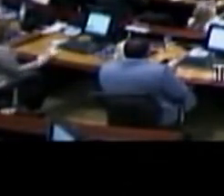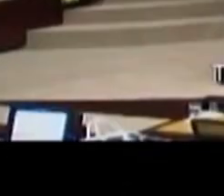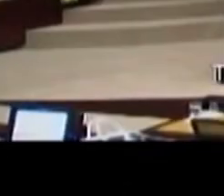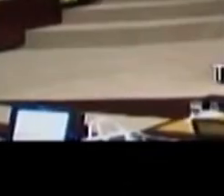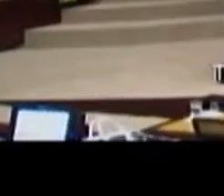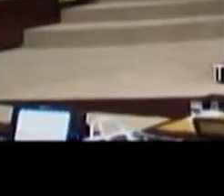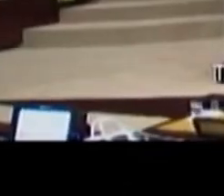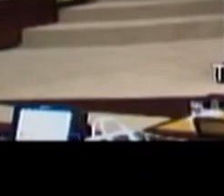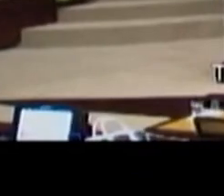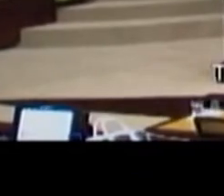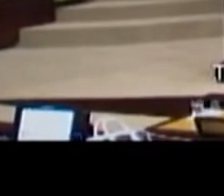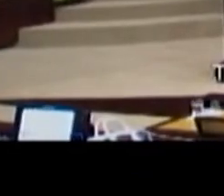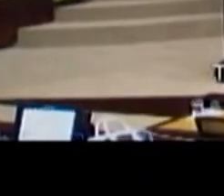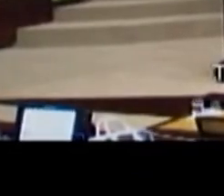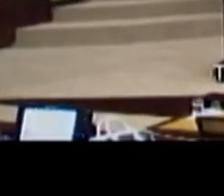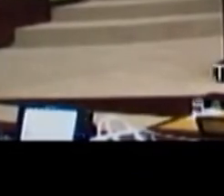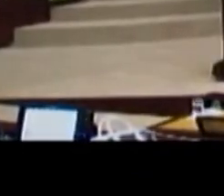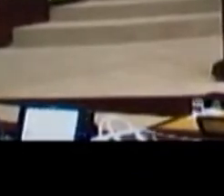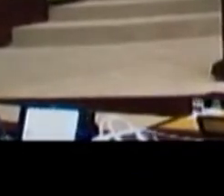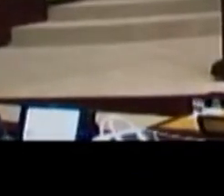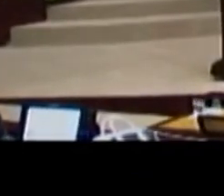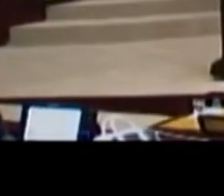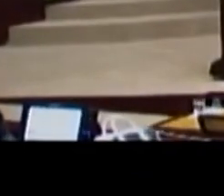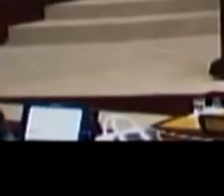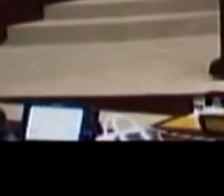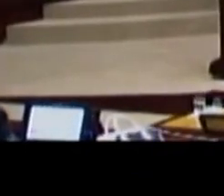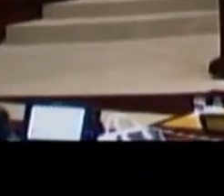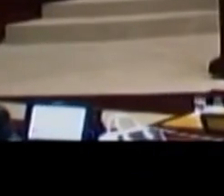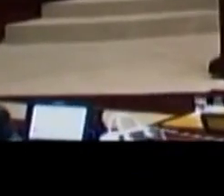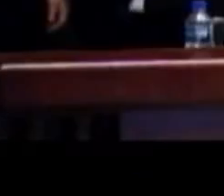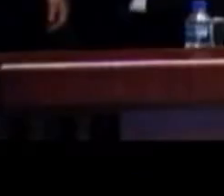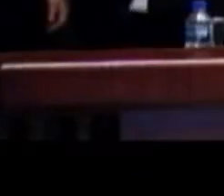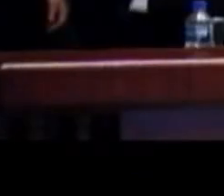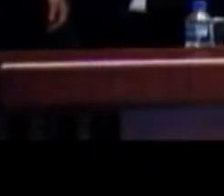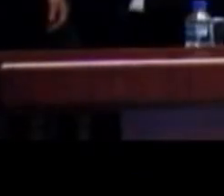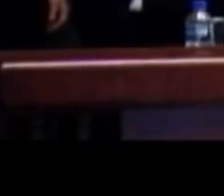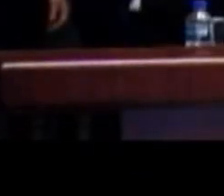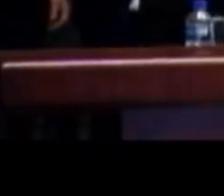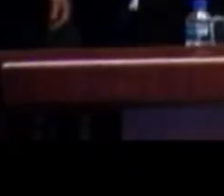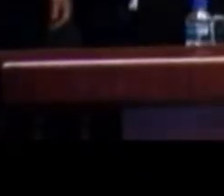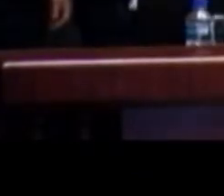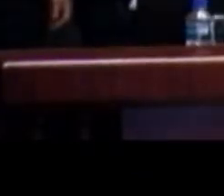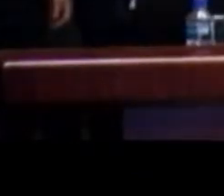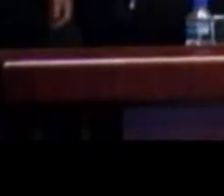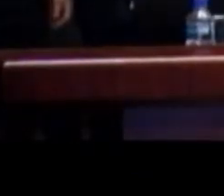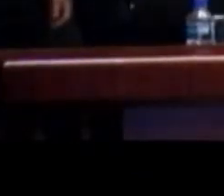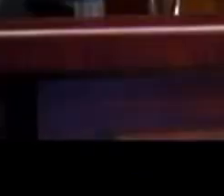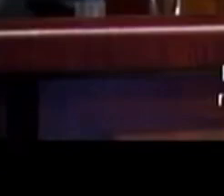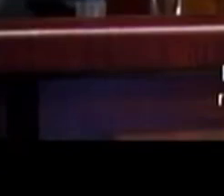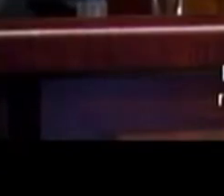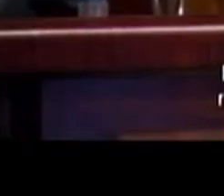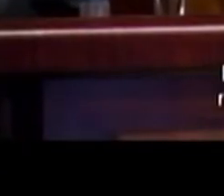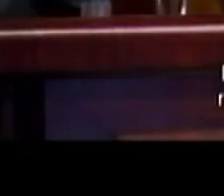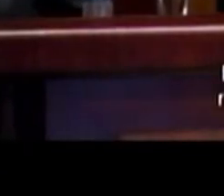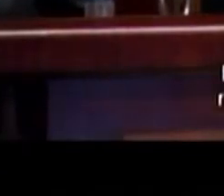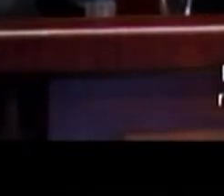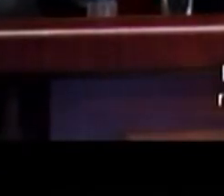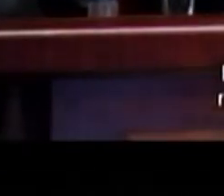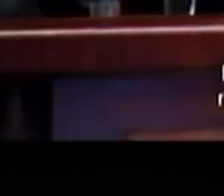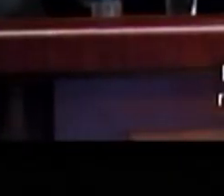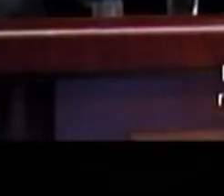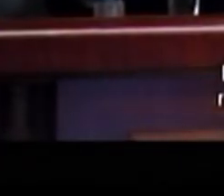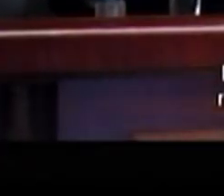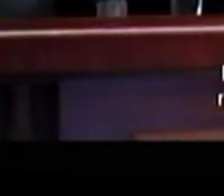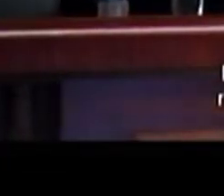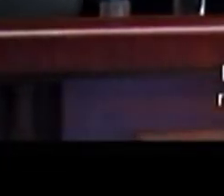al diálogo y al fortalecimiento de la democracia con la participación de la ciudadanía, María Alejandra Vicuña asumió la